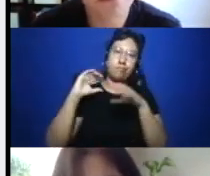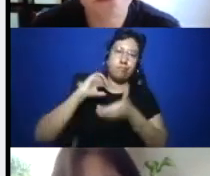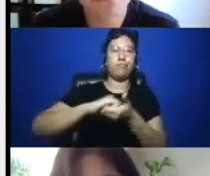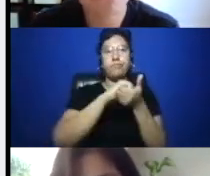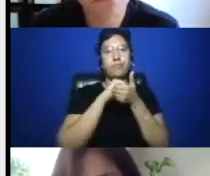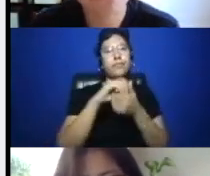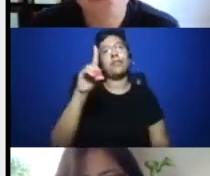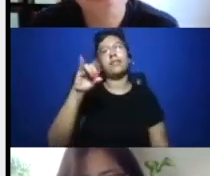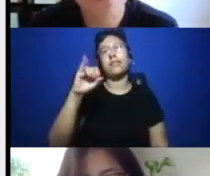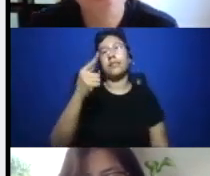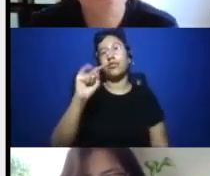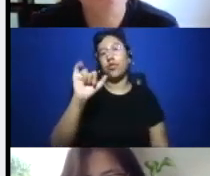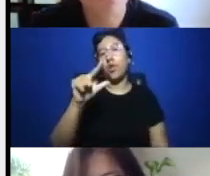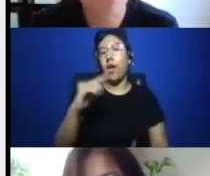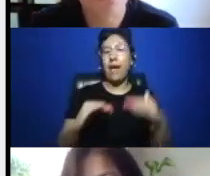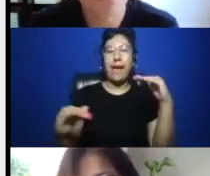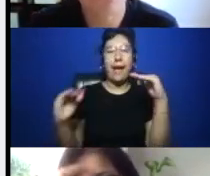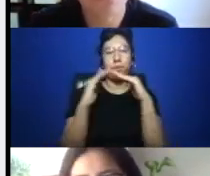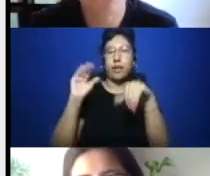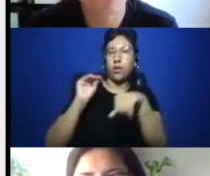quien trabajo.